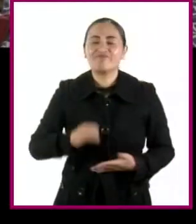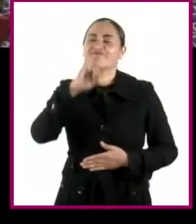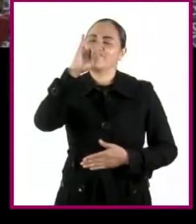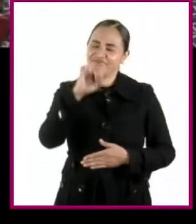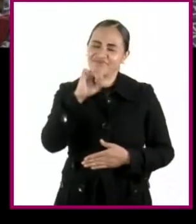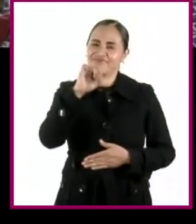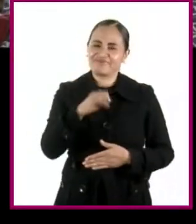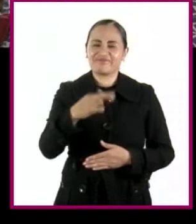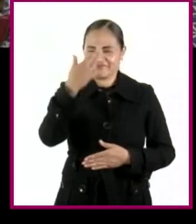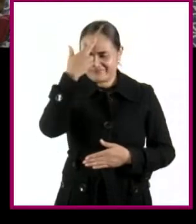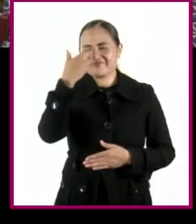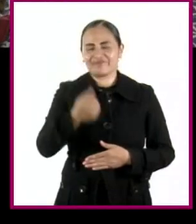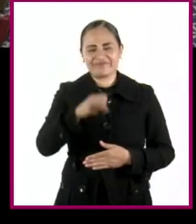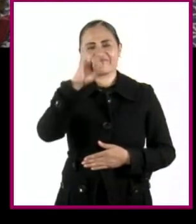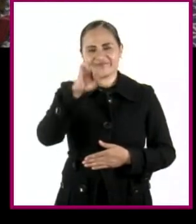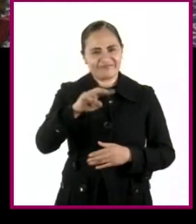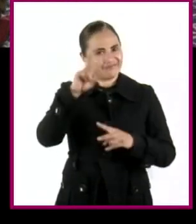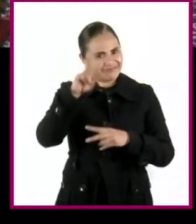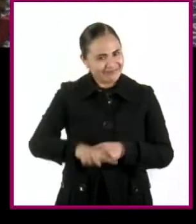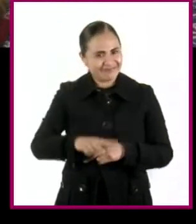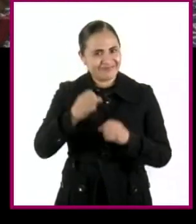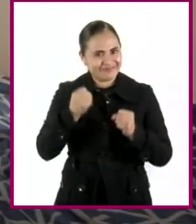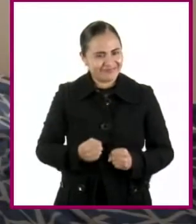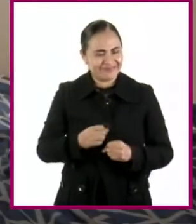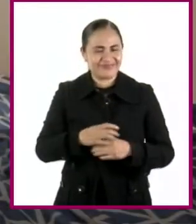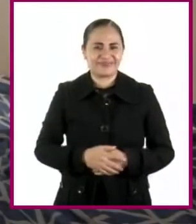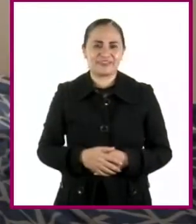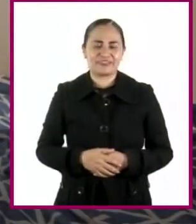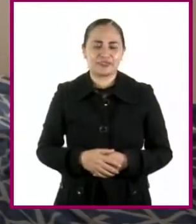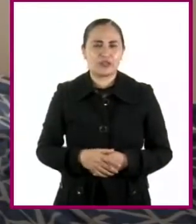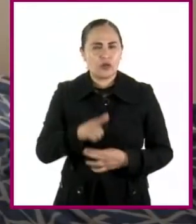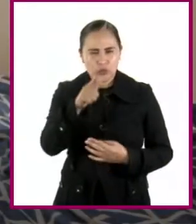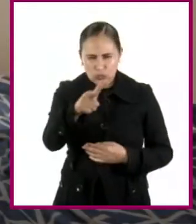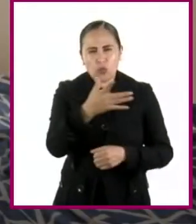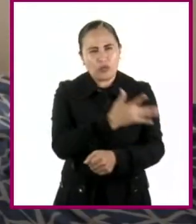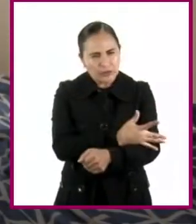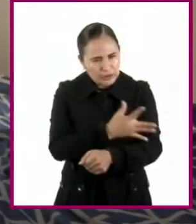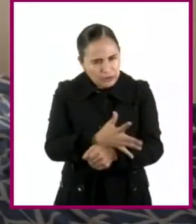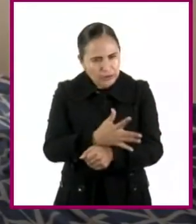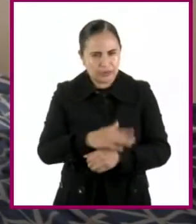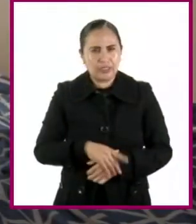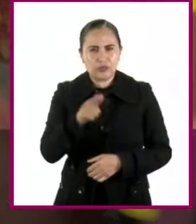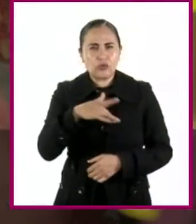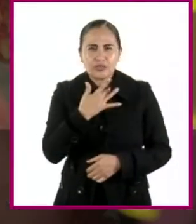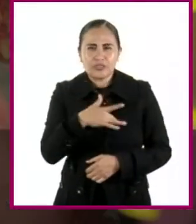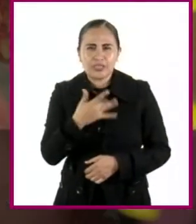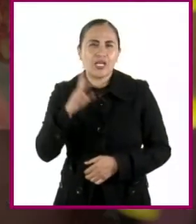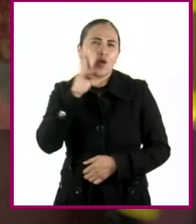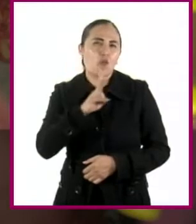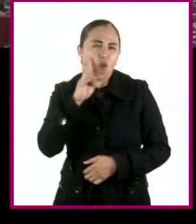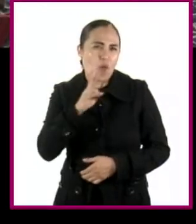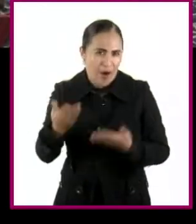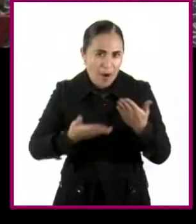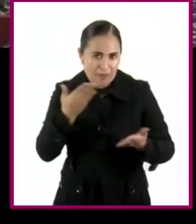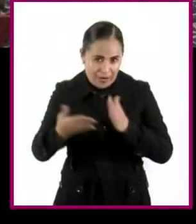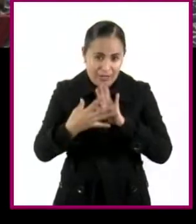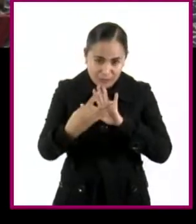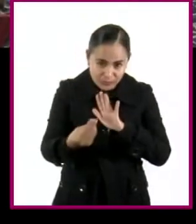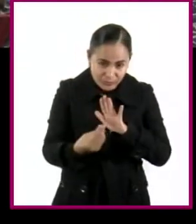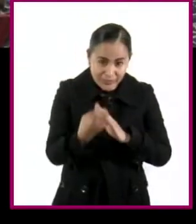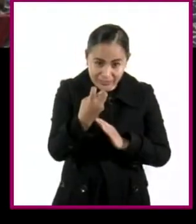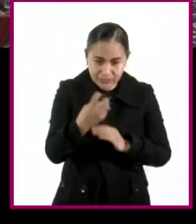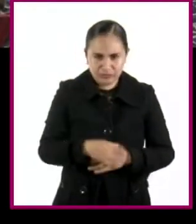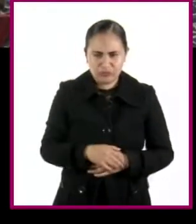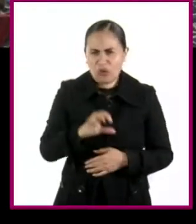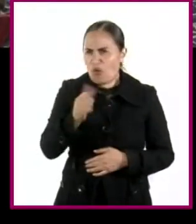levantado, definitivamente. Sé sincera, ¿te dieron ganas de probar? Sí.